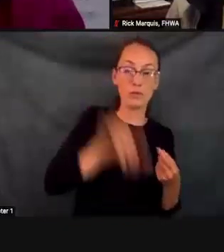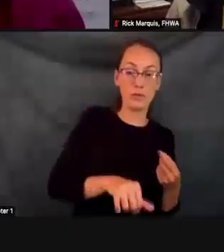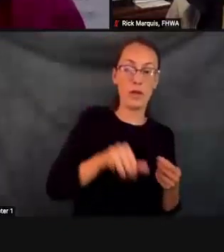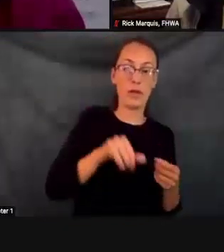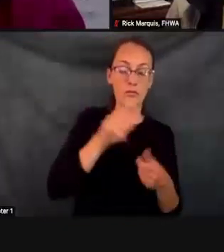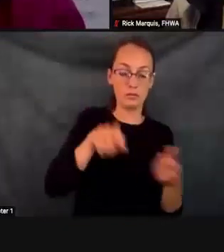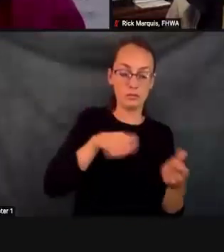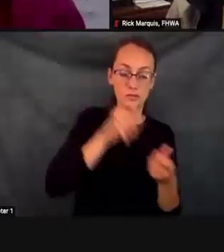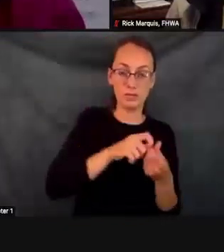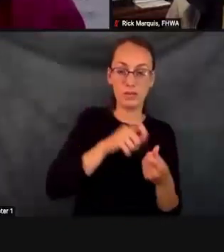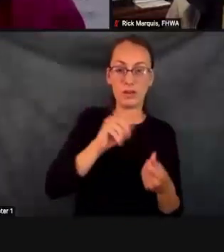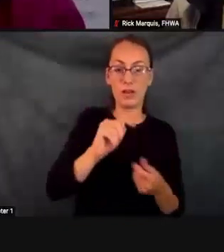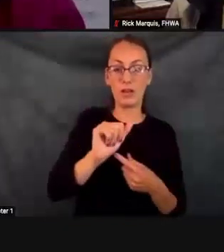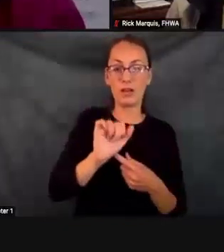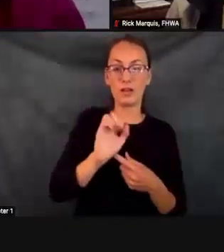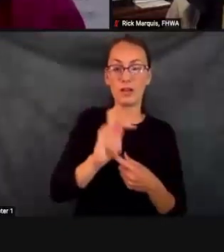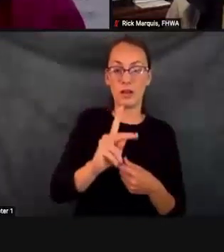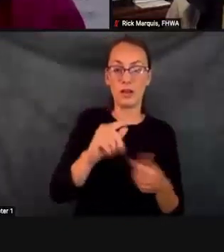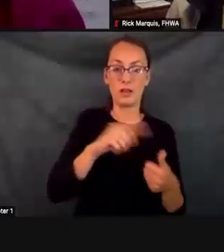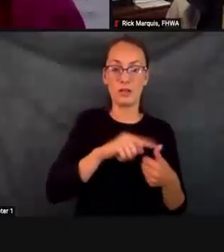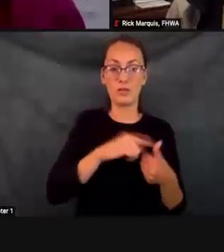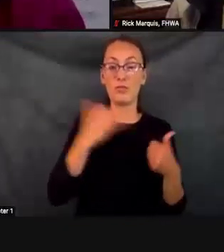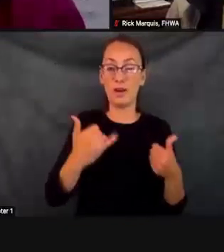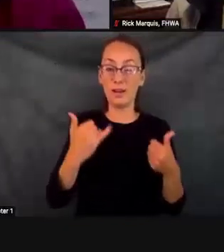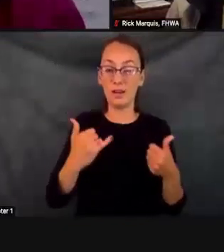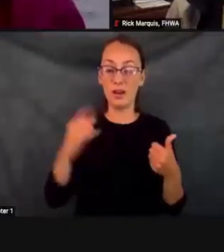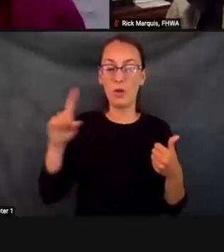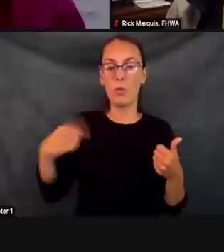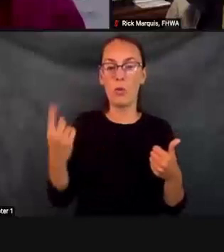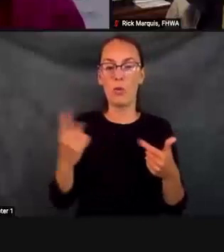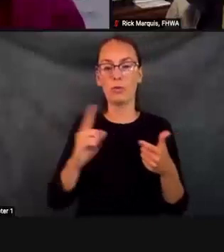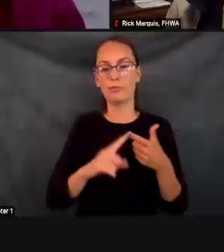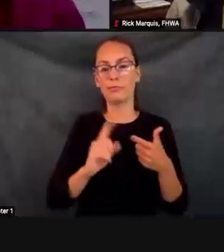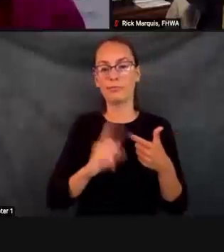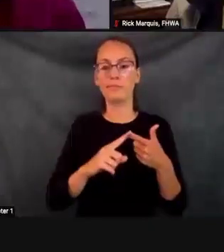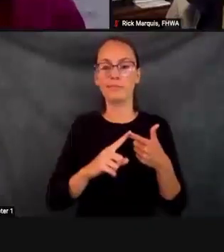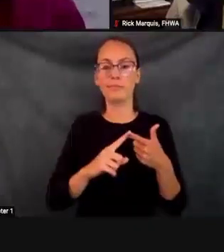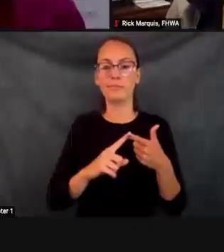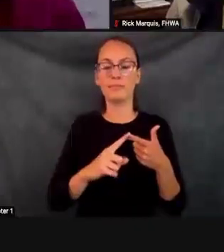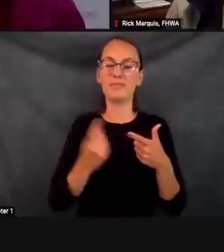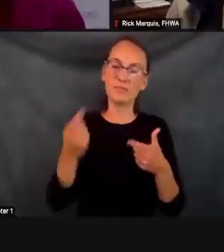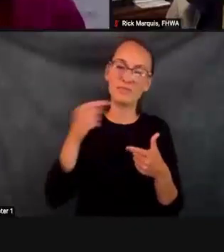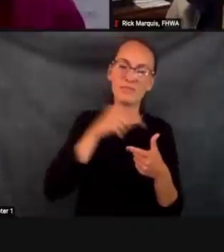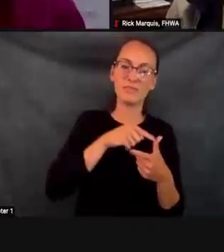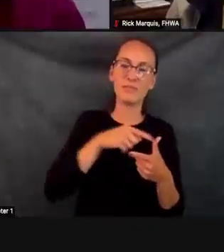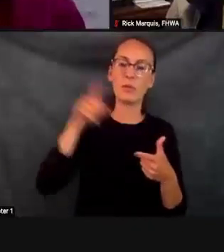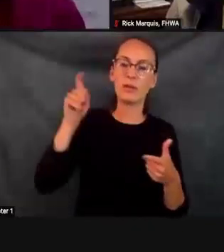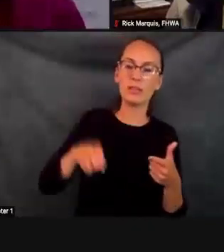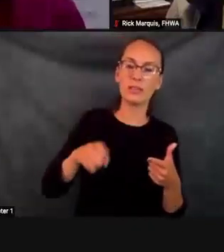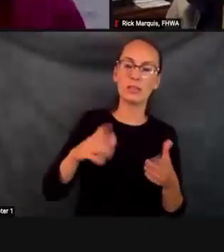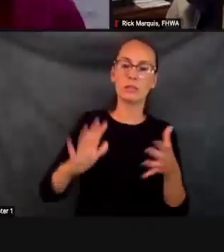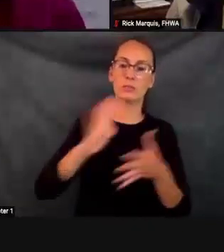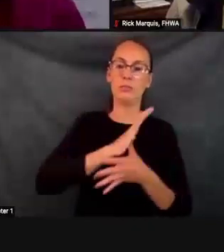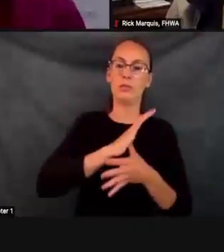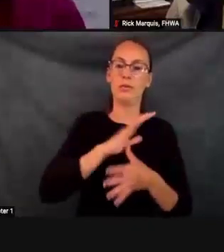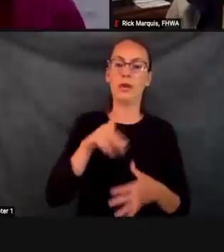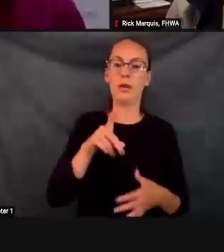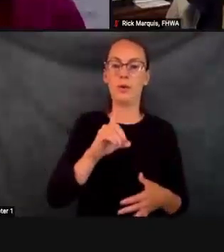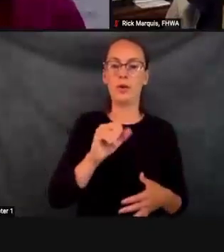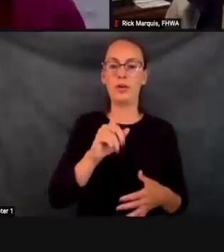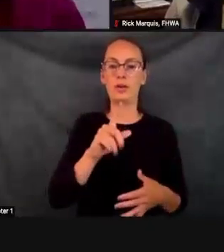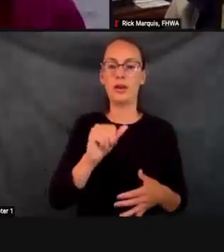en particular desde una inspección del sitio. Entonces, le insto a colectar